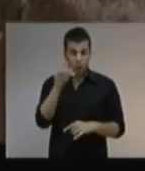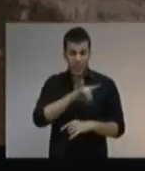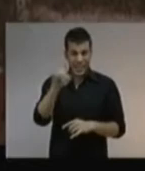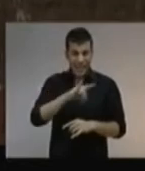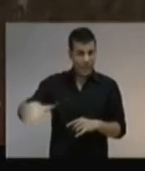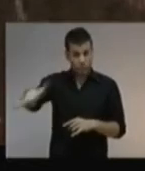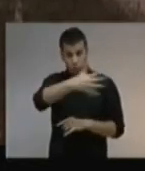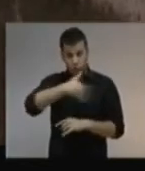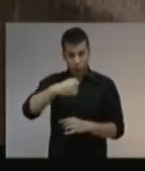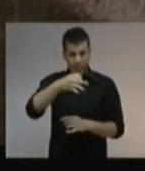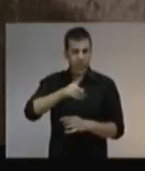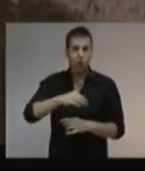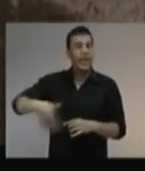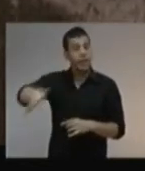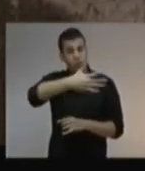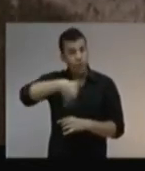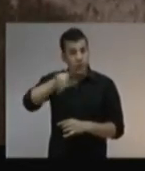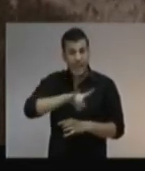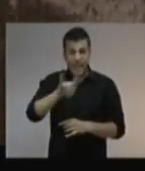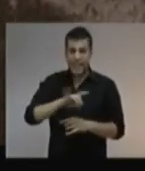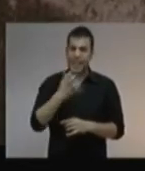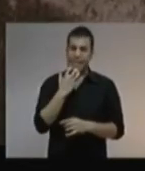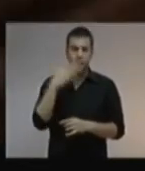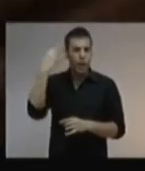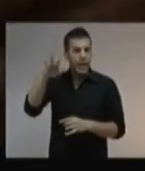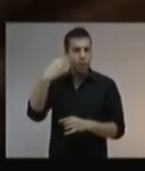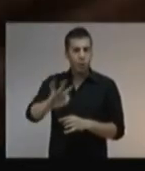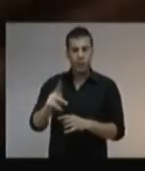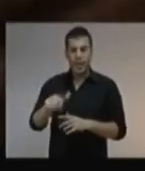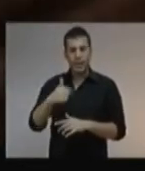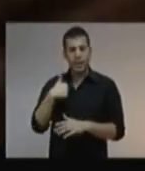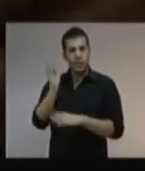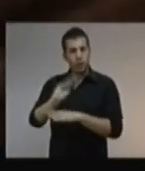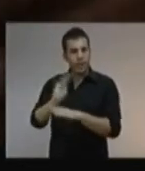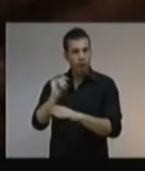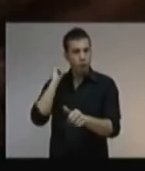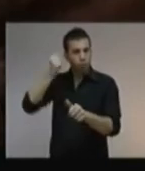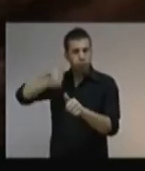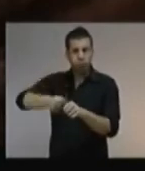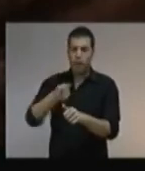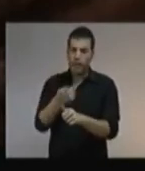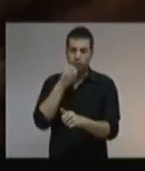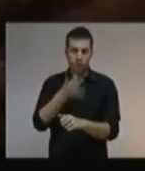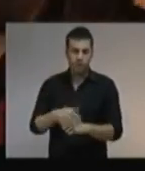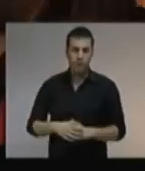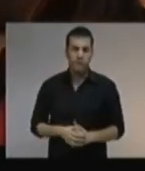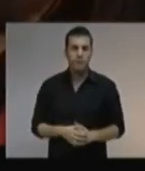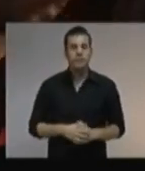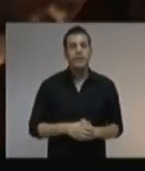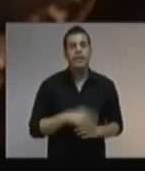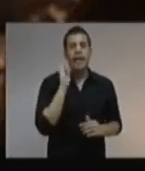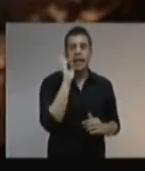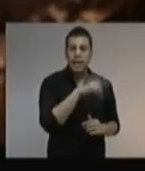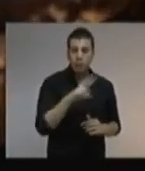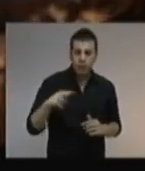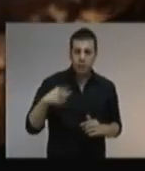toda Canarias, no solo en Gran Canaria, y que se ha conservado hasta nosotros en relativamente buen estado. El museo